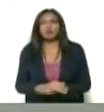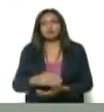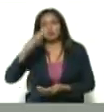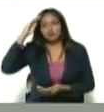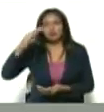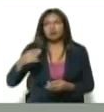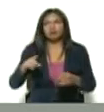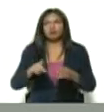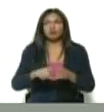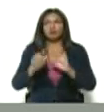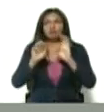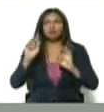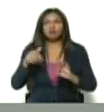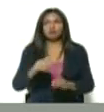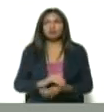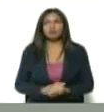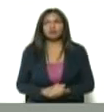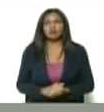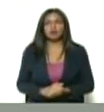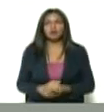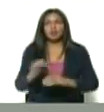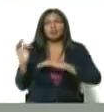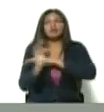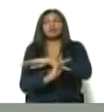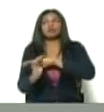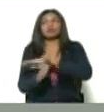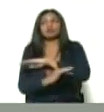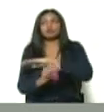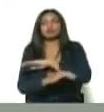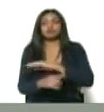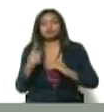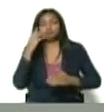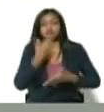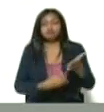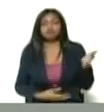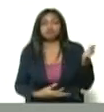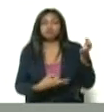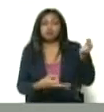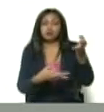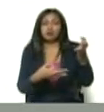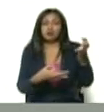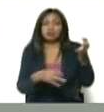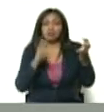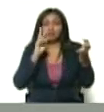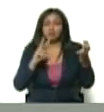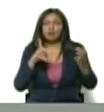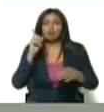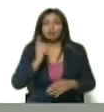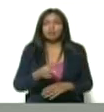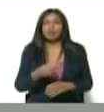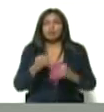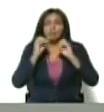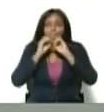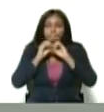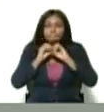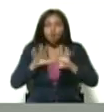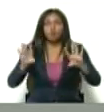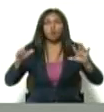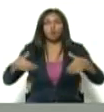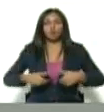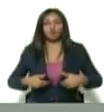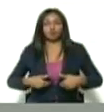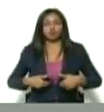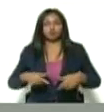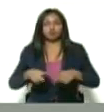Policial allá en la frontera. Bueno, aquí está la carta. La carta debe multiplicar los esfuerzos,